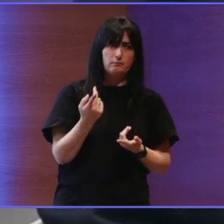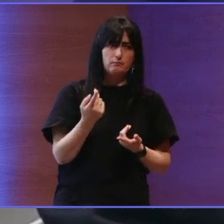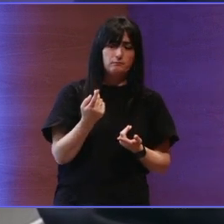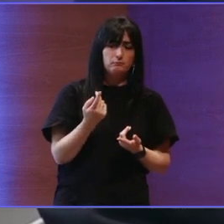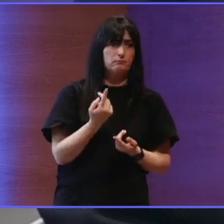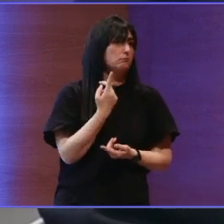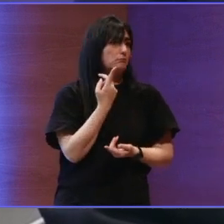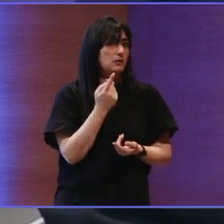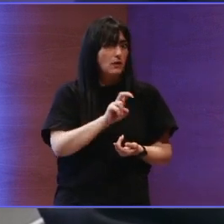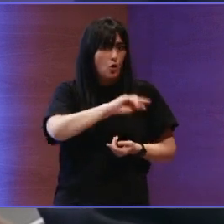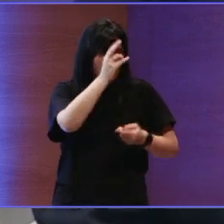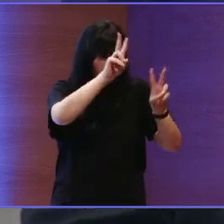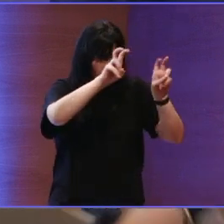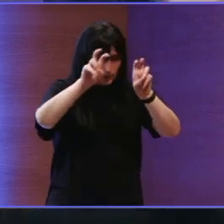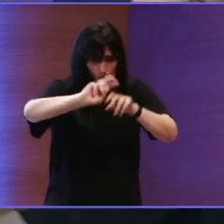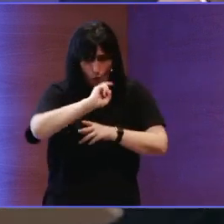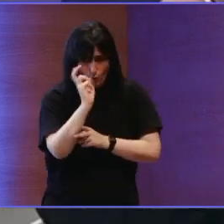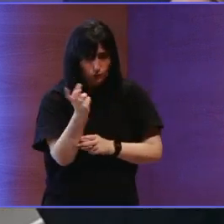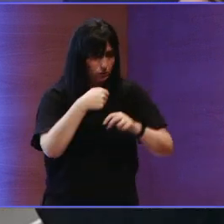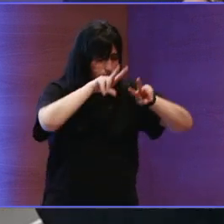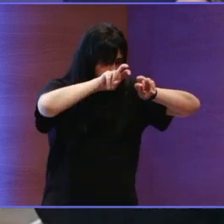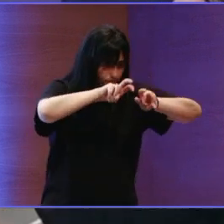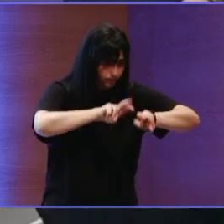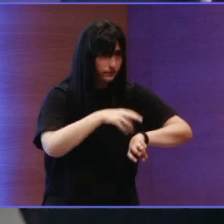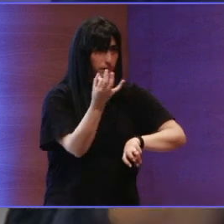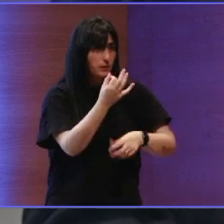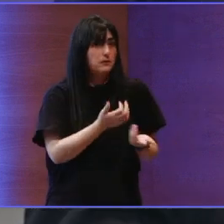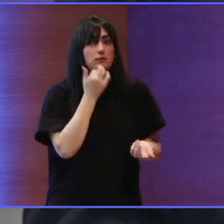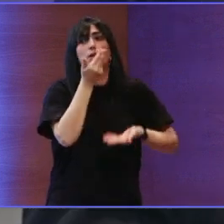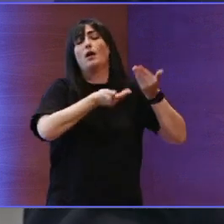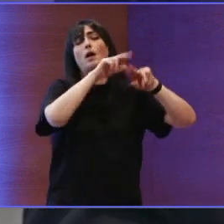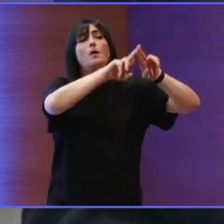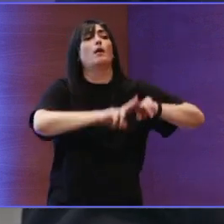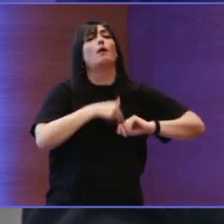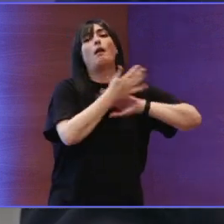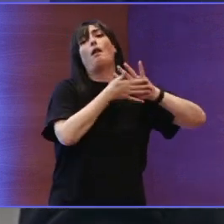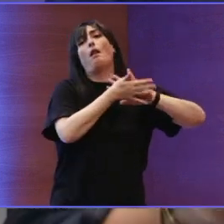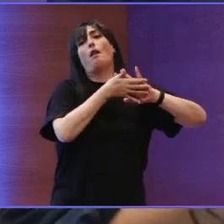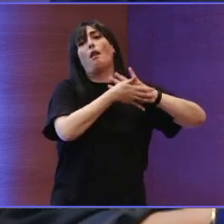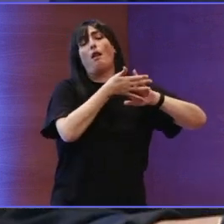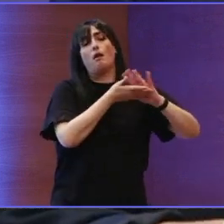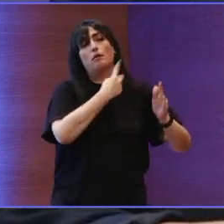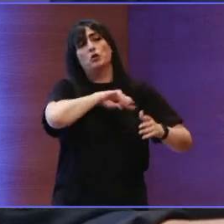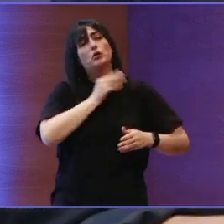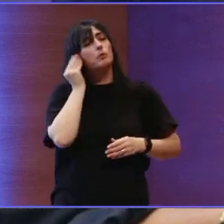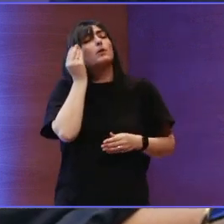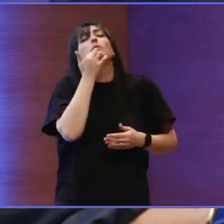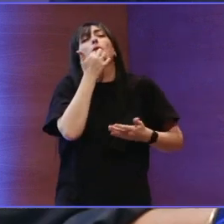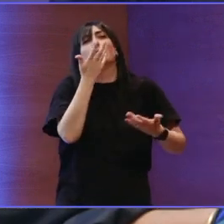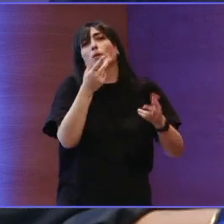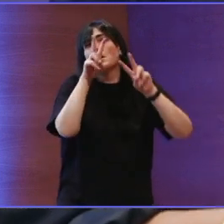es que hay que investigar otras cuestiones por ejemplo cuando hablamos de valuación Pues no sé si nos planteamos investigar algunas por